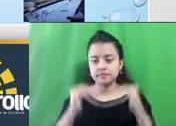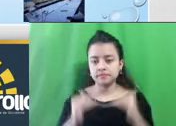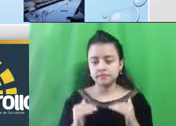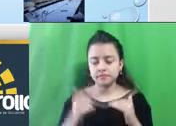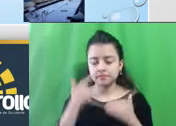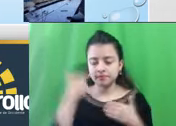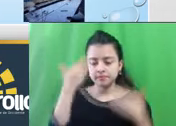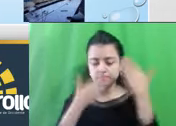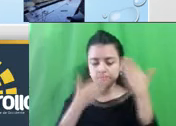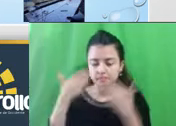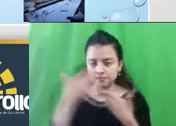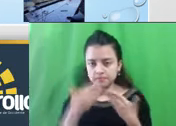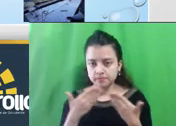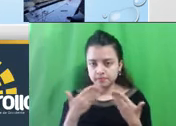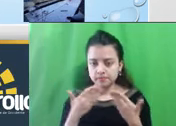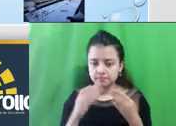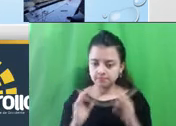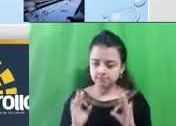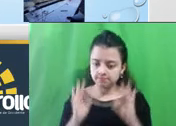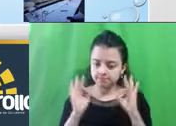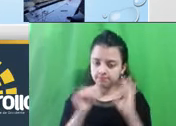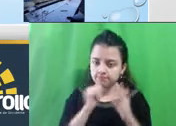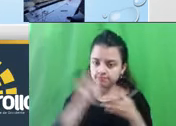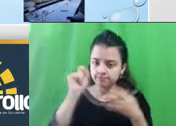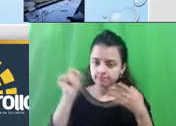criterios para garantizar la calidad de agua. ¿Sí?